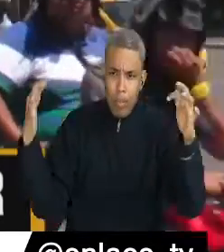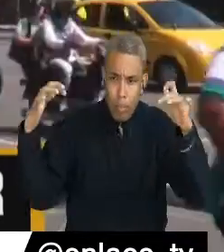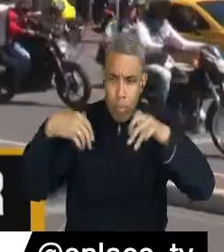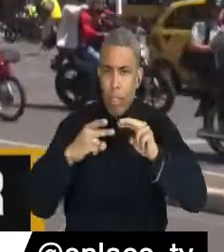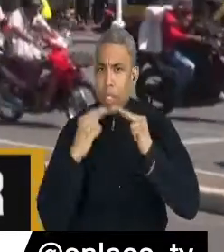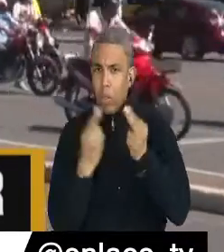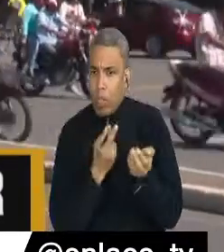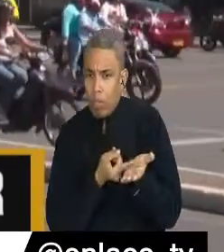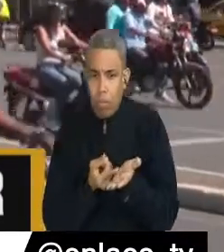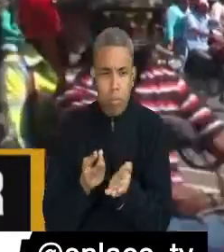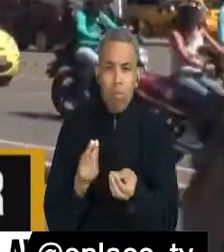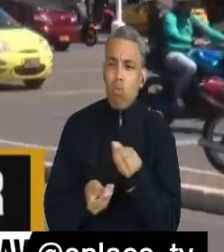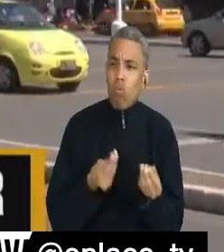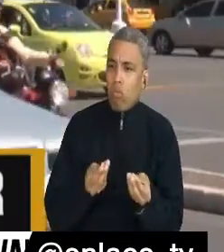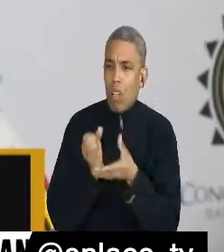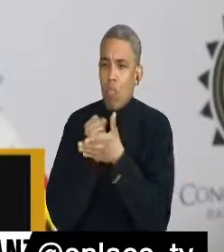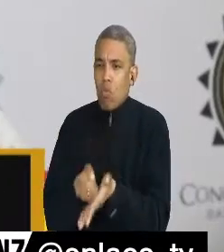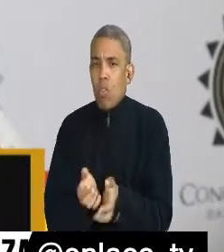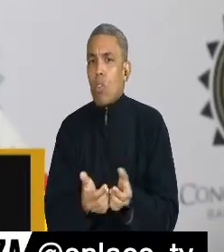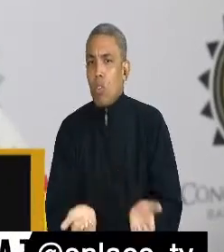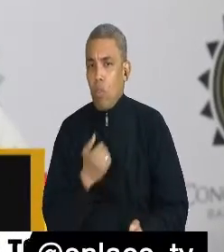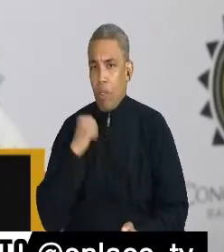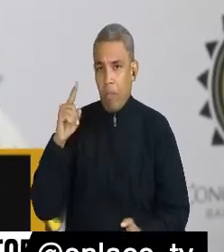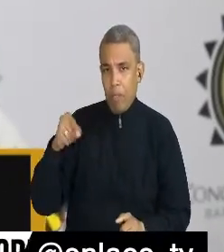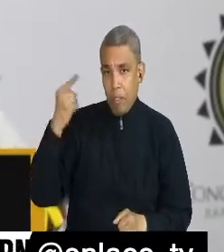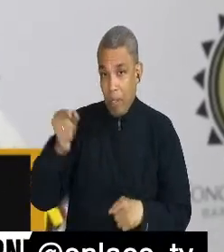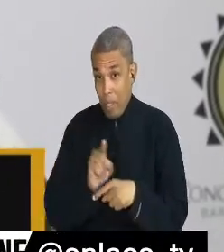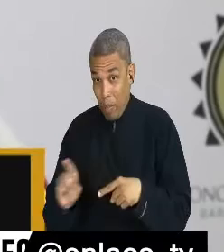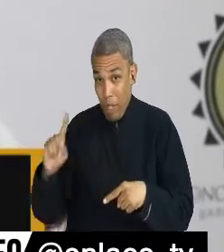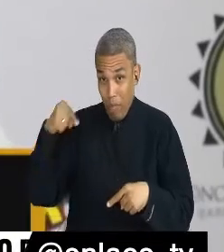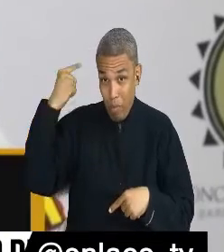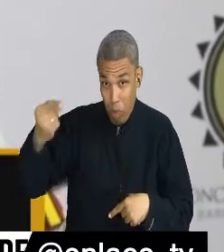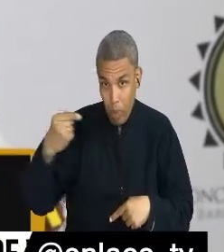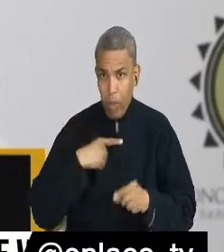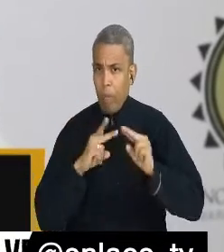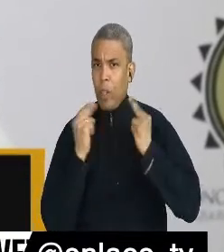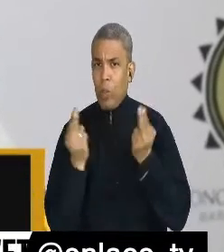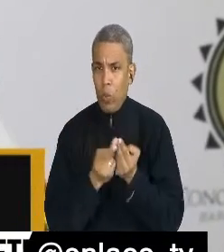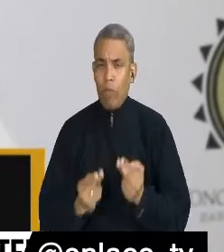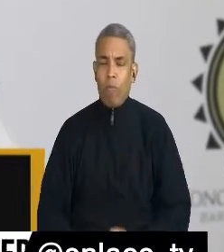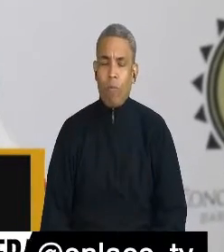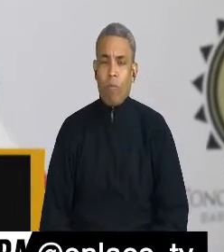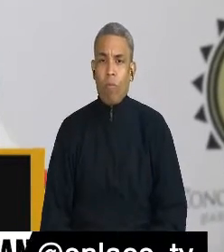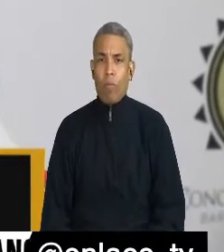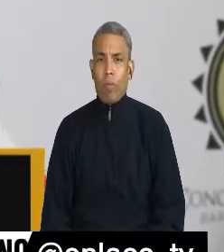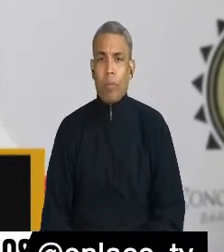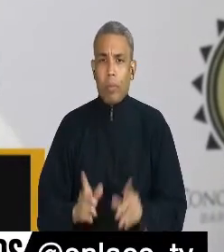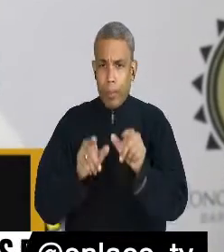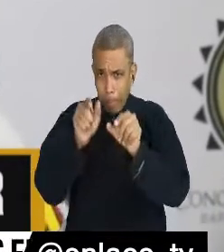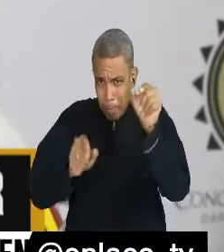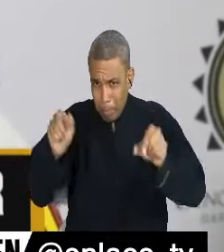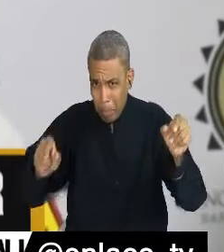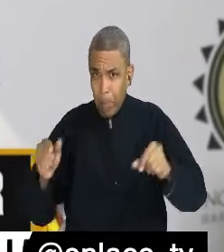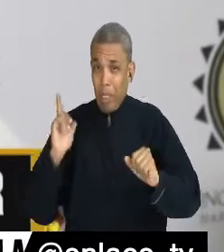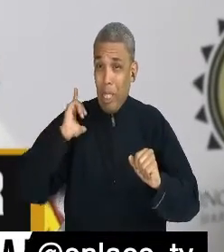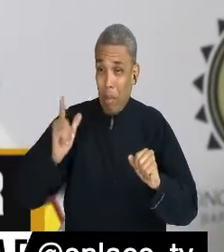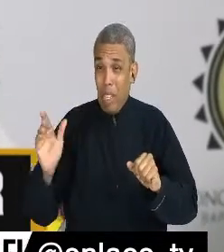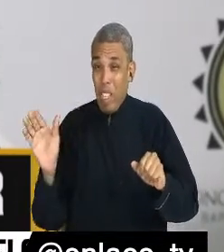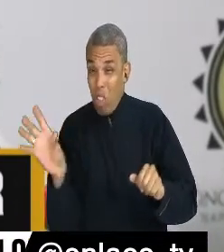que permitan esclarecer la situación definido una reunión con los dos representantes de los ediles y poder conocer de